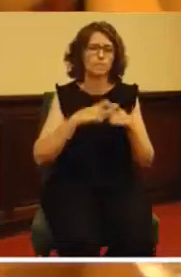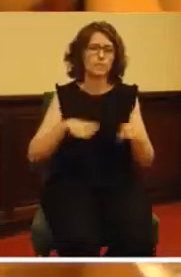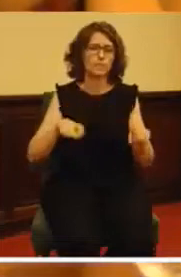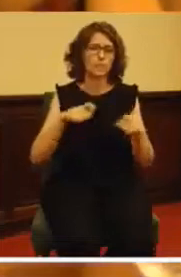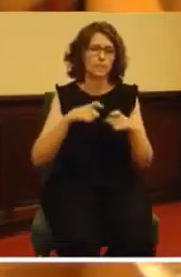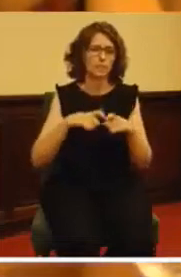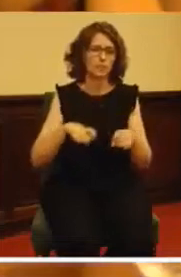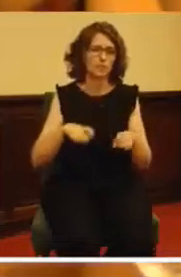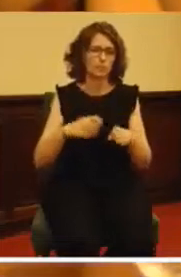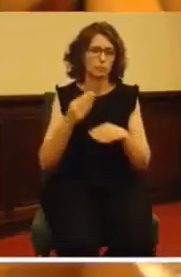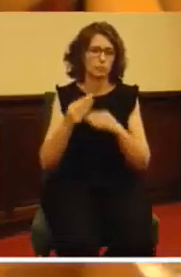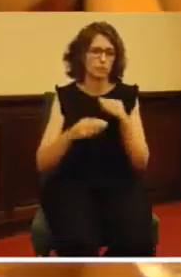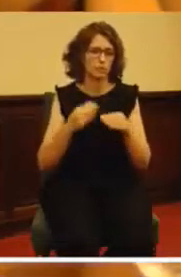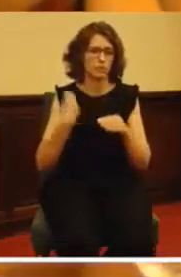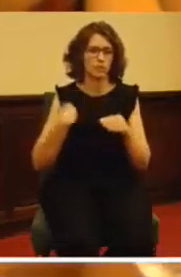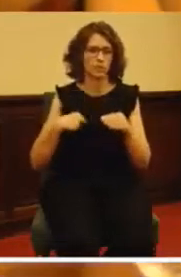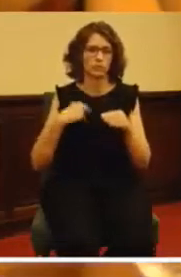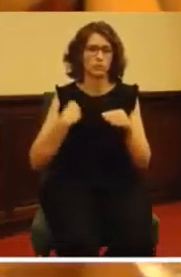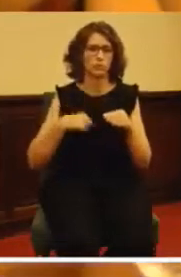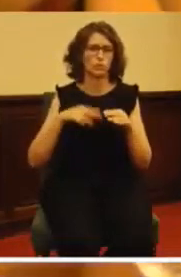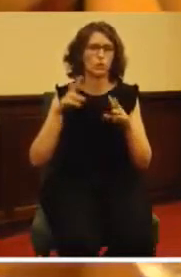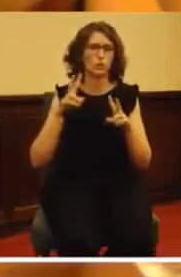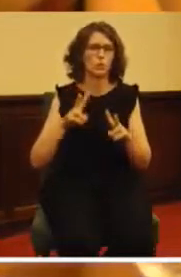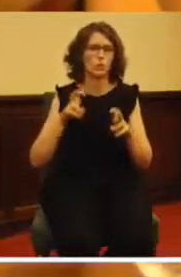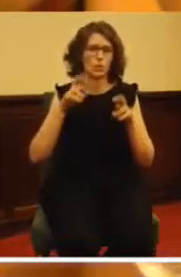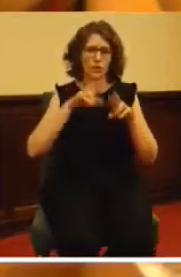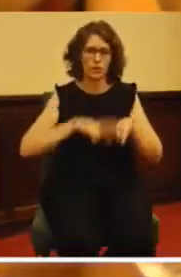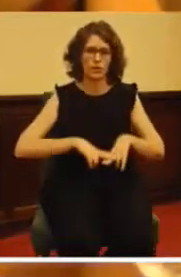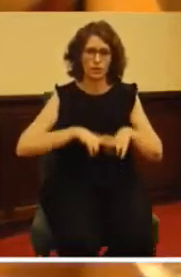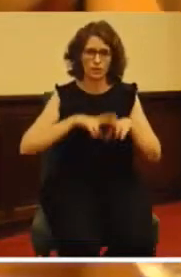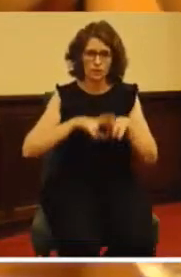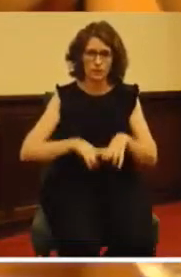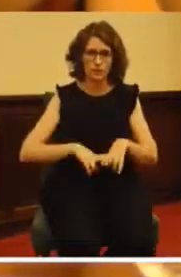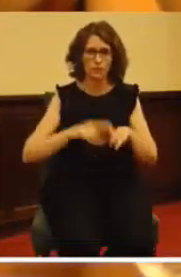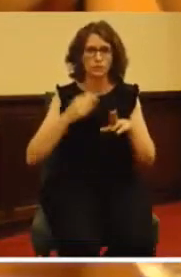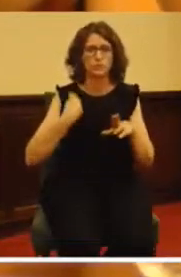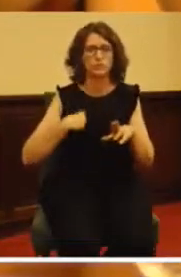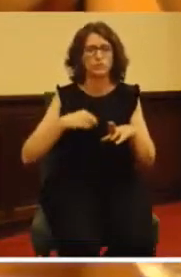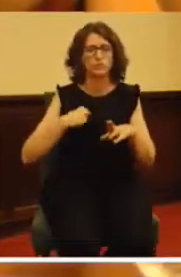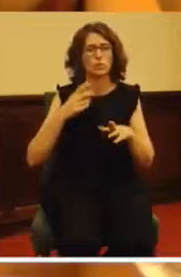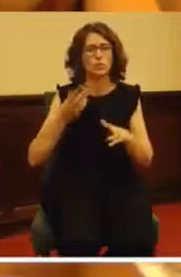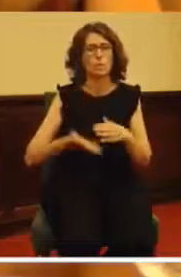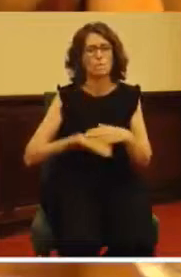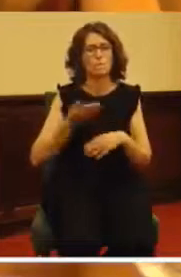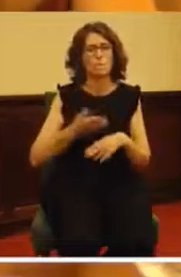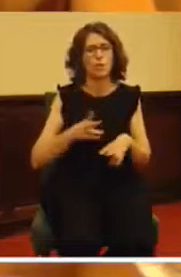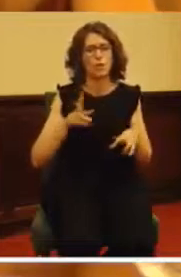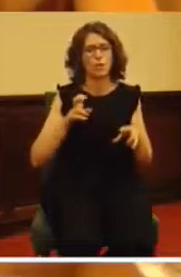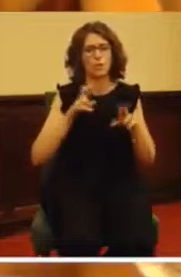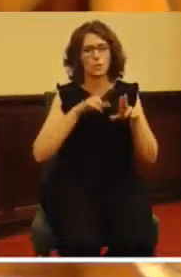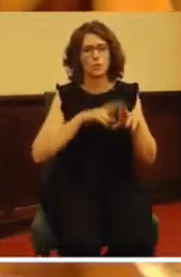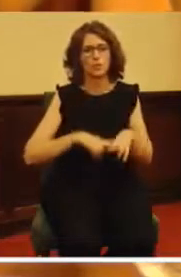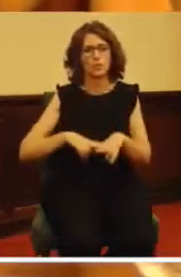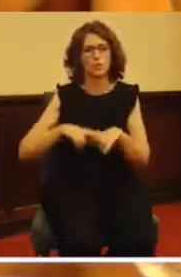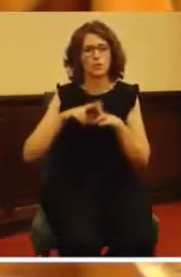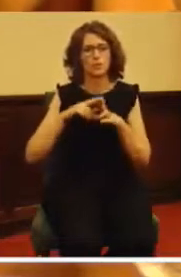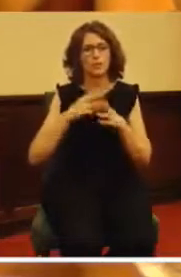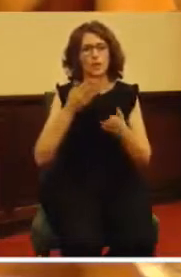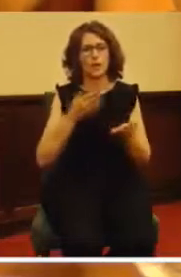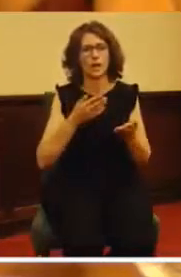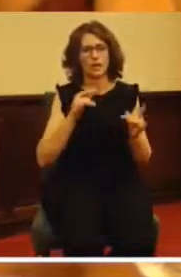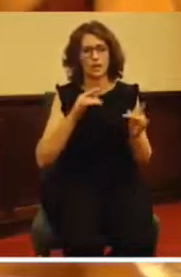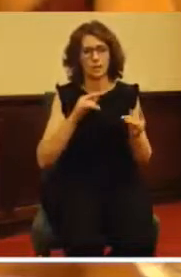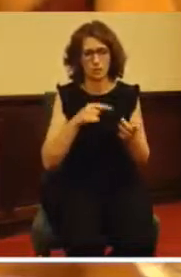ya aplicando la nueva revisión, los nuevos valores de la revisión